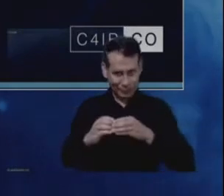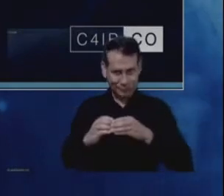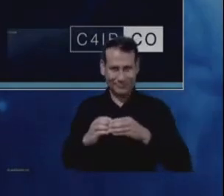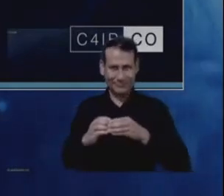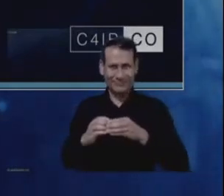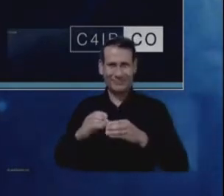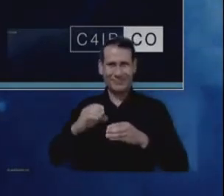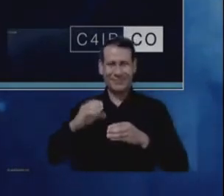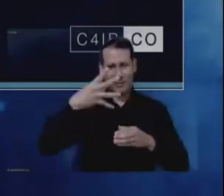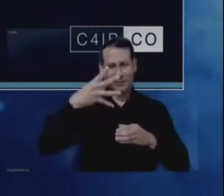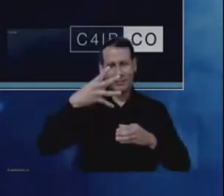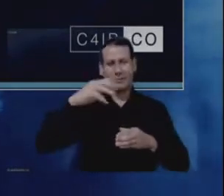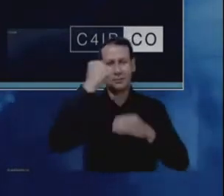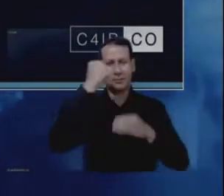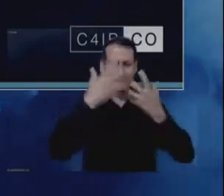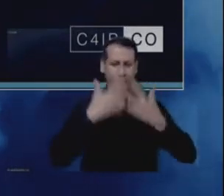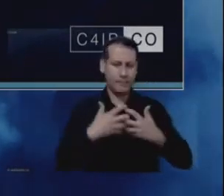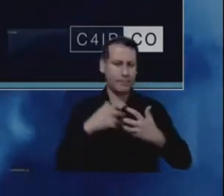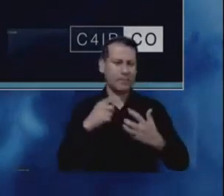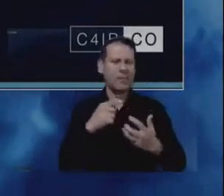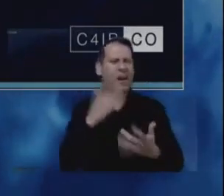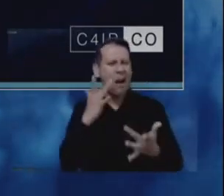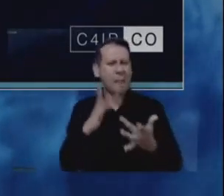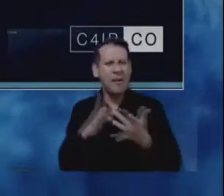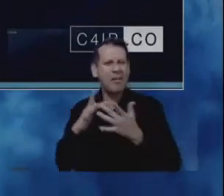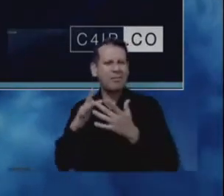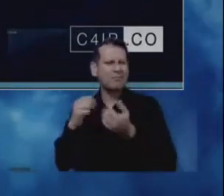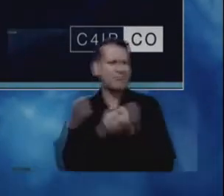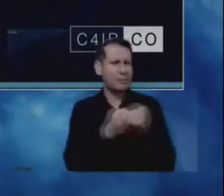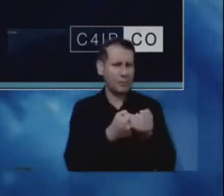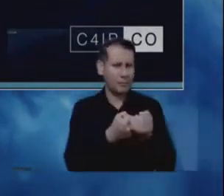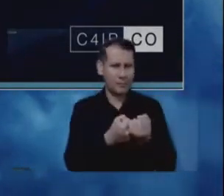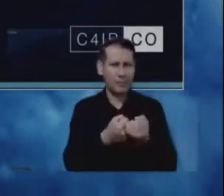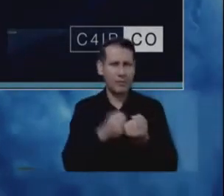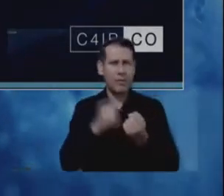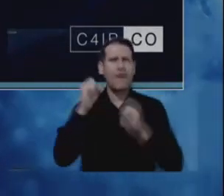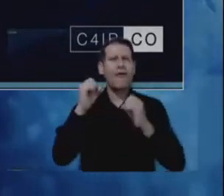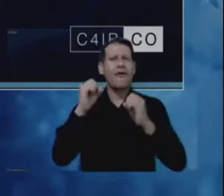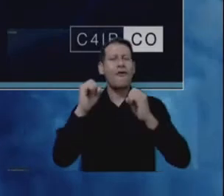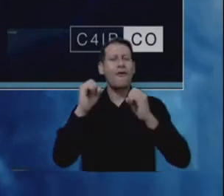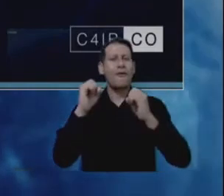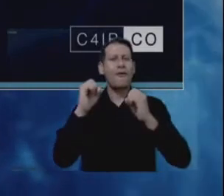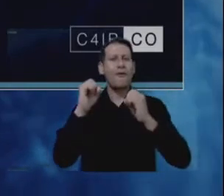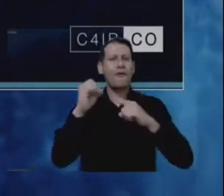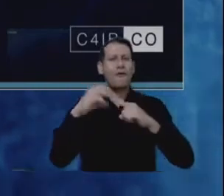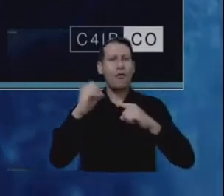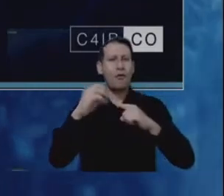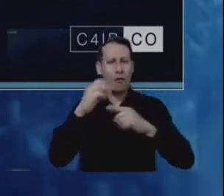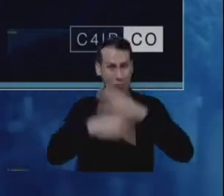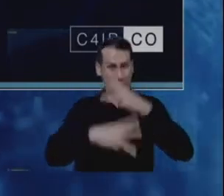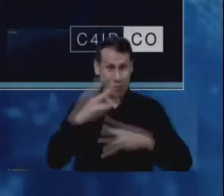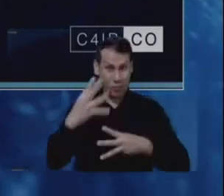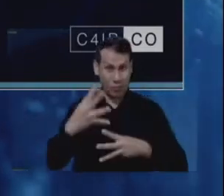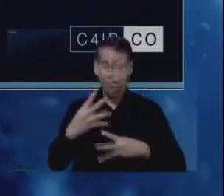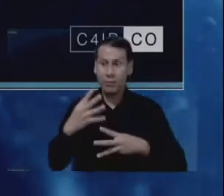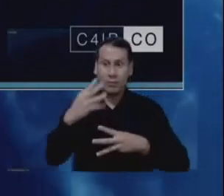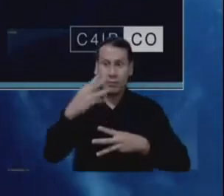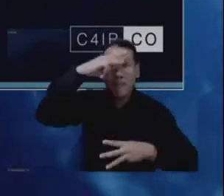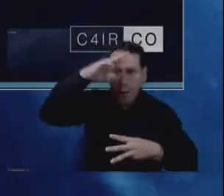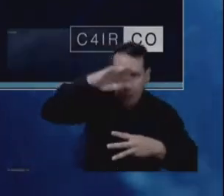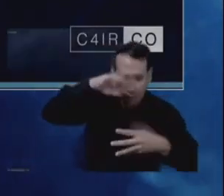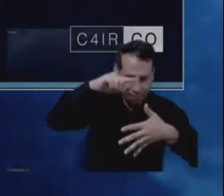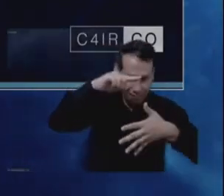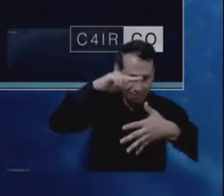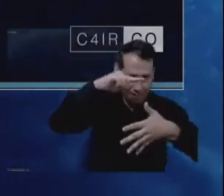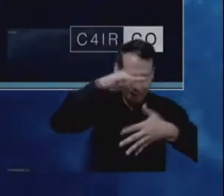Mundial y que sirve de soporte para toda la América Latina, desde México hasta Argentina. Es el único centro de